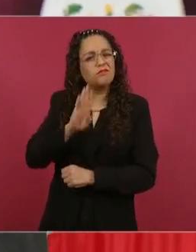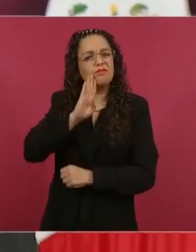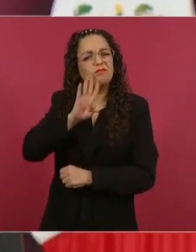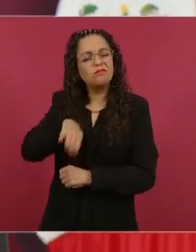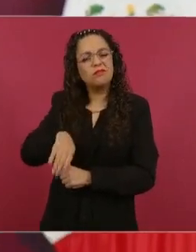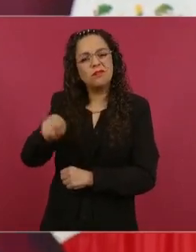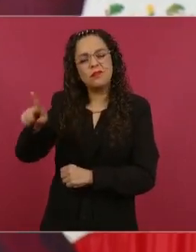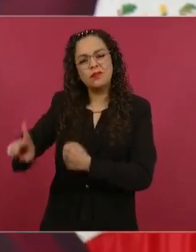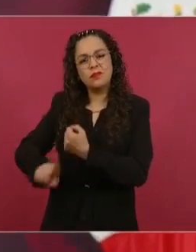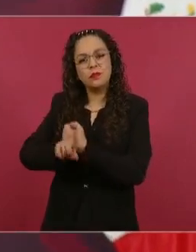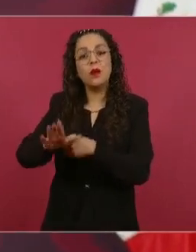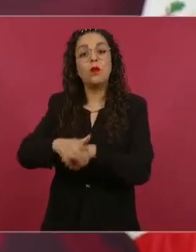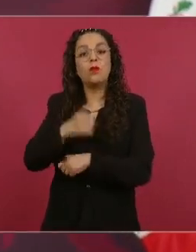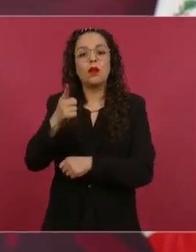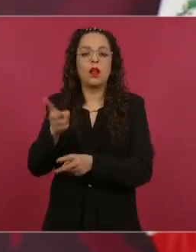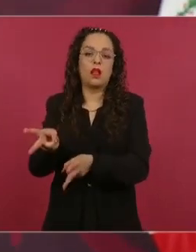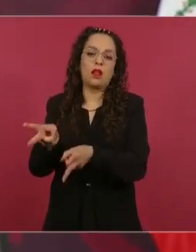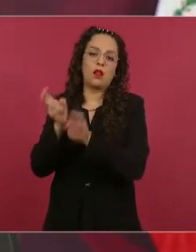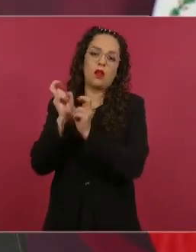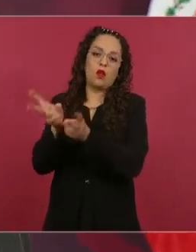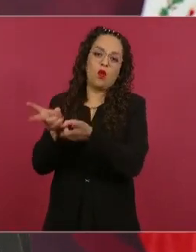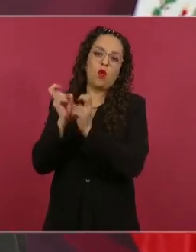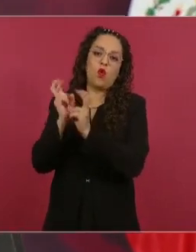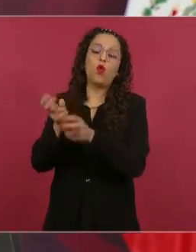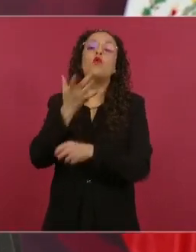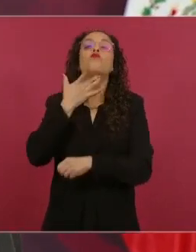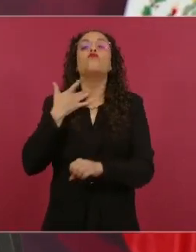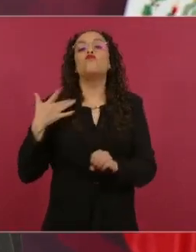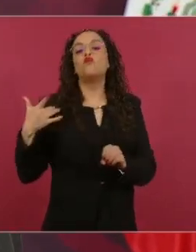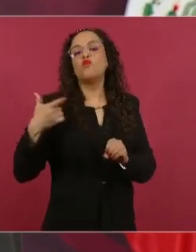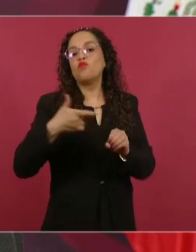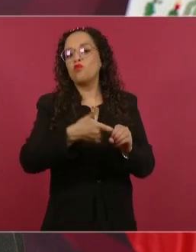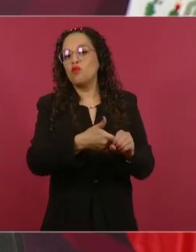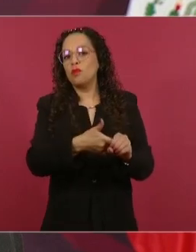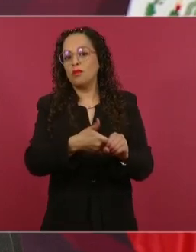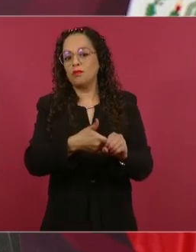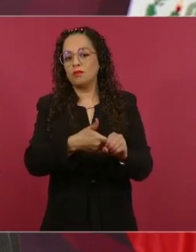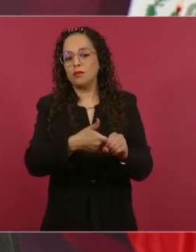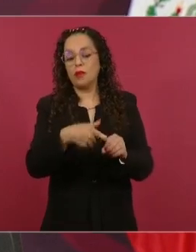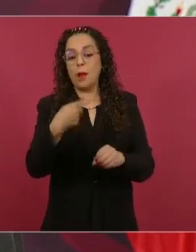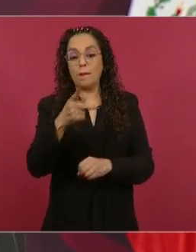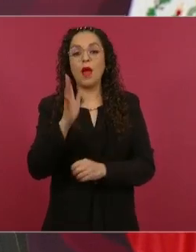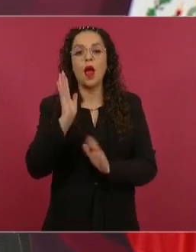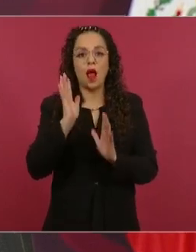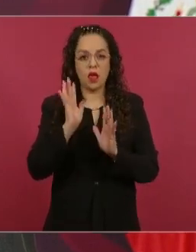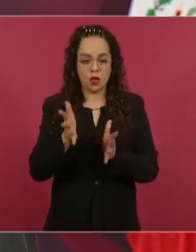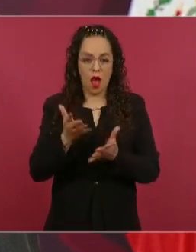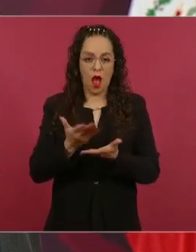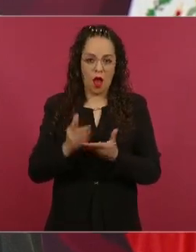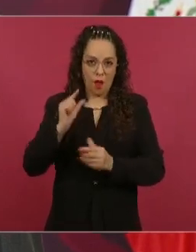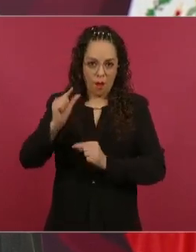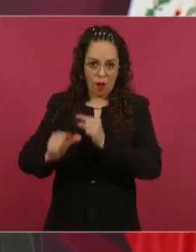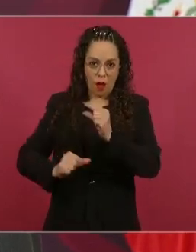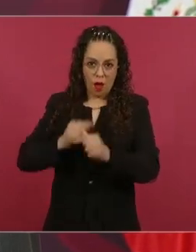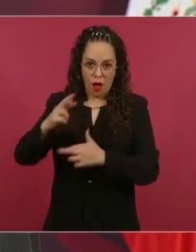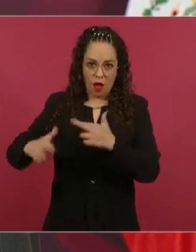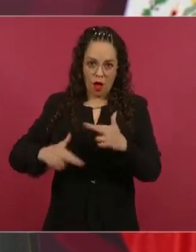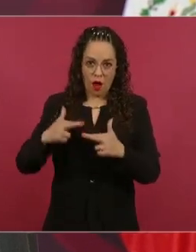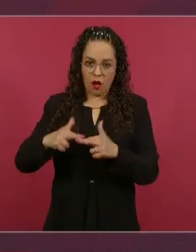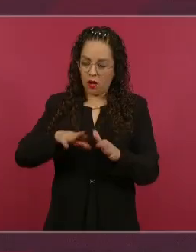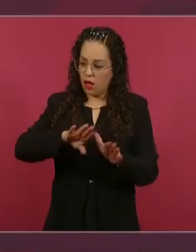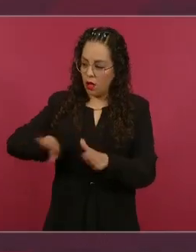Pero ya de nuevo se está recuperando la región,